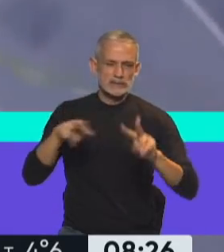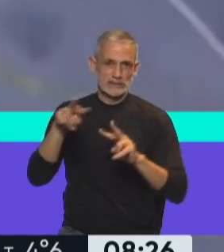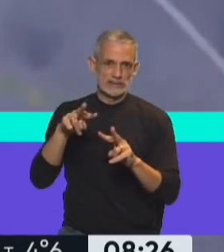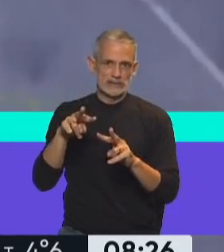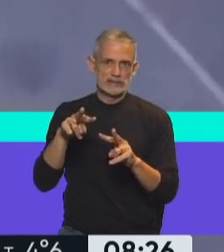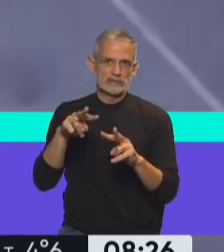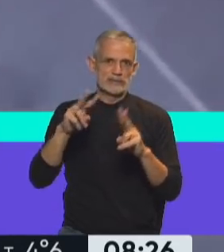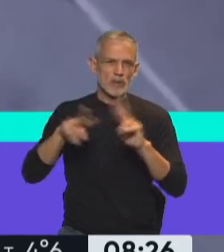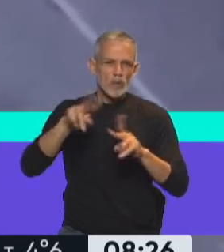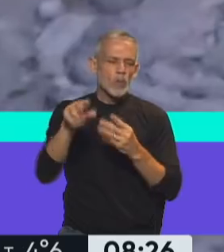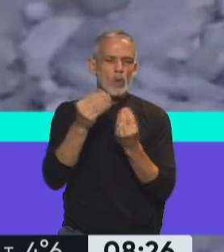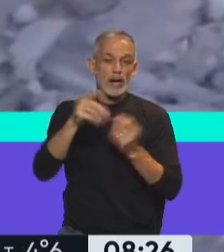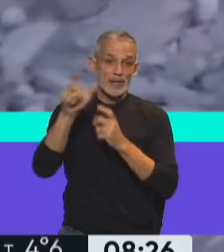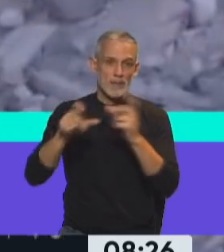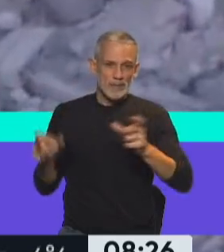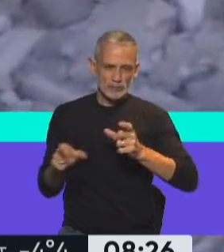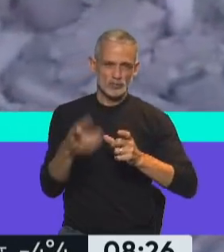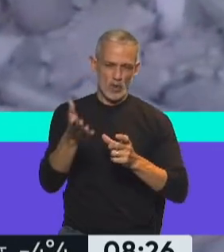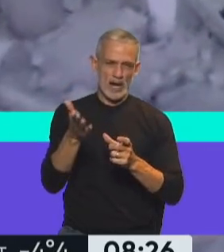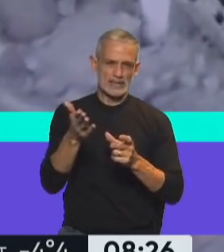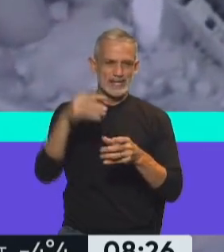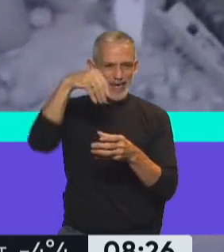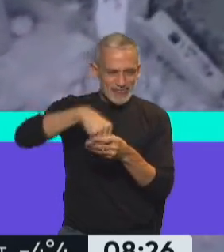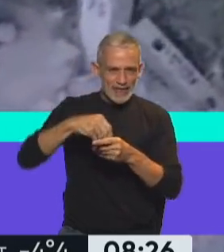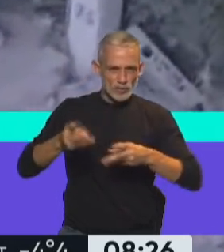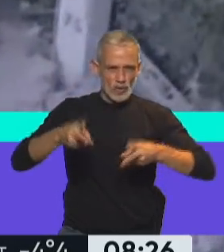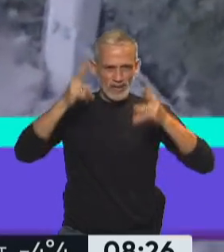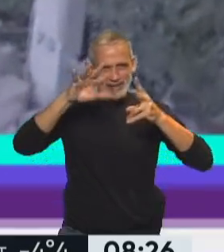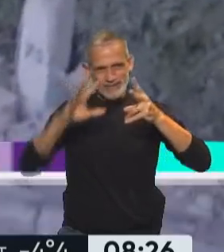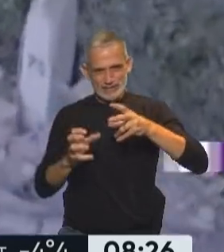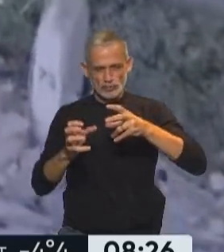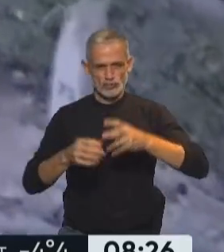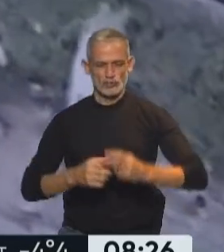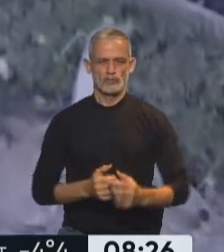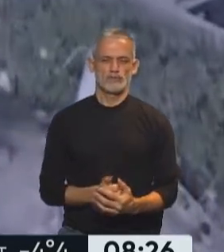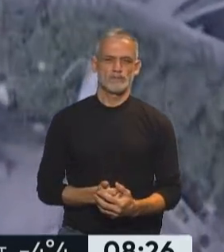justamente en la búsqueda de personas en el interior del edificio.